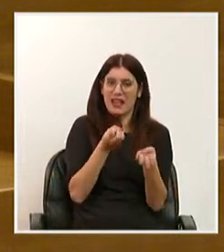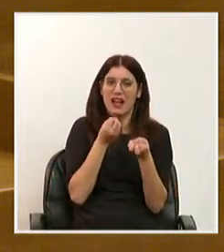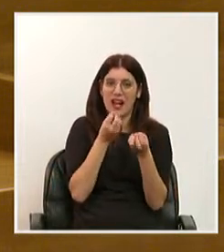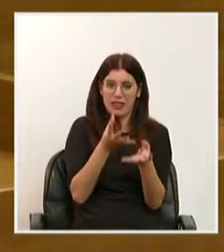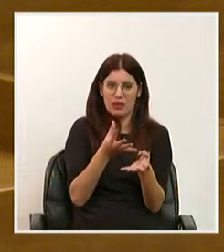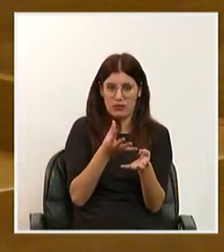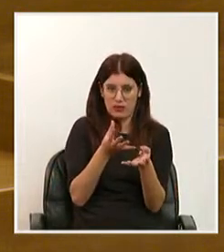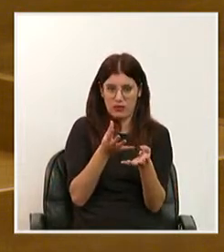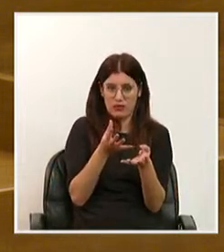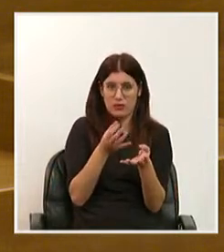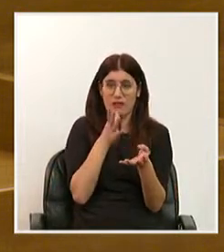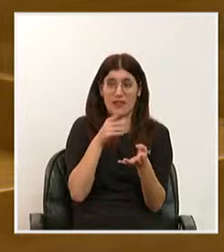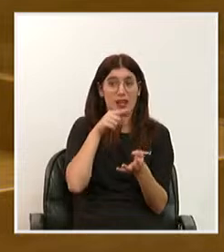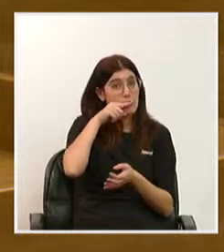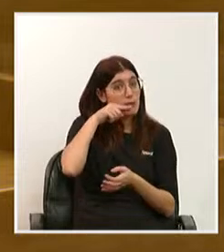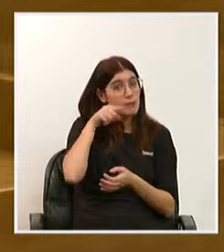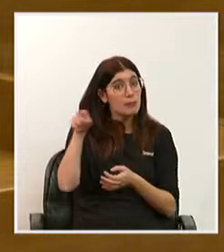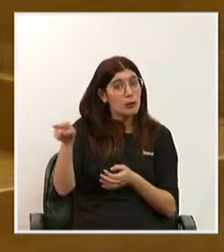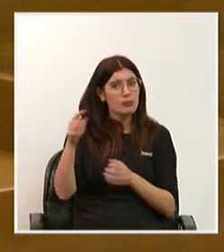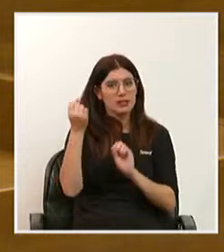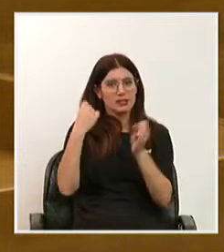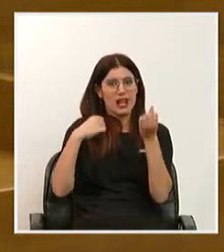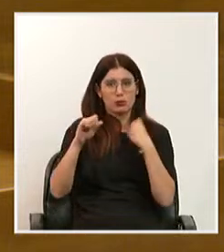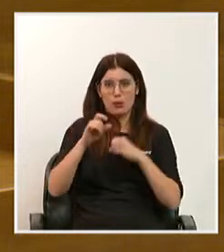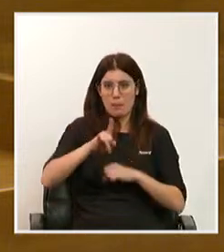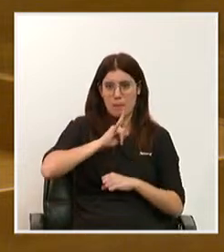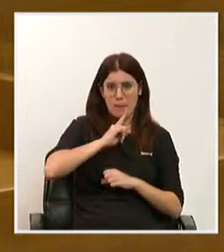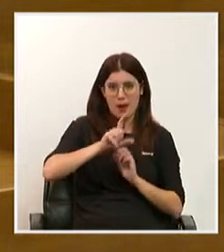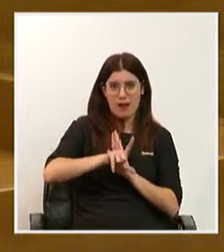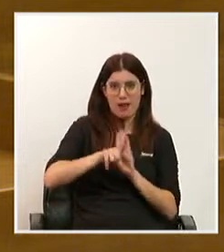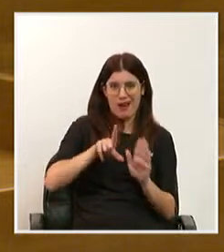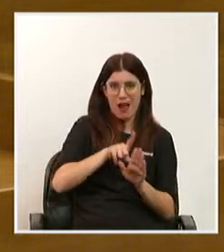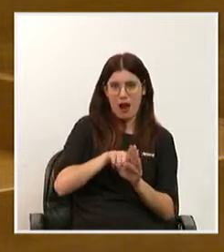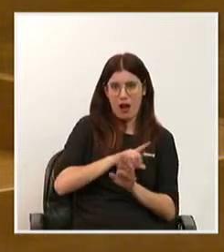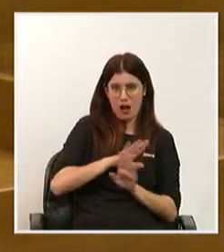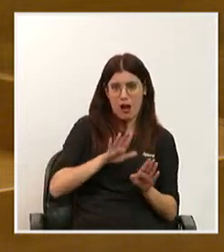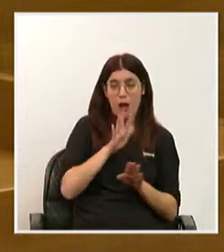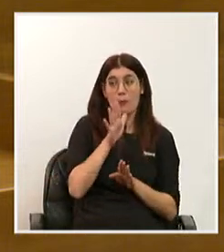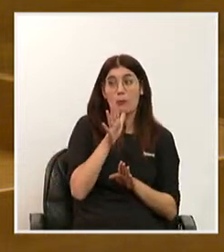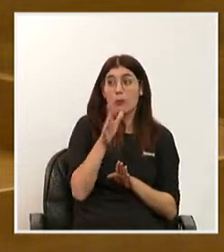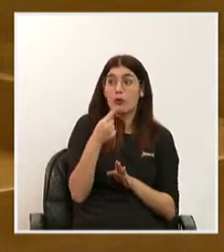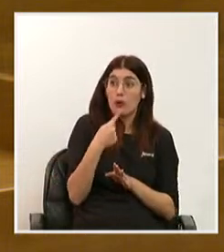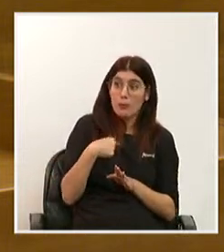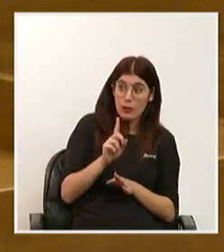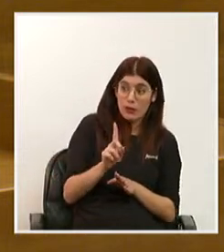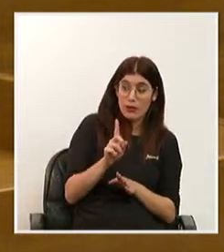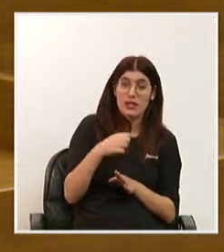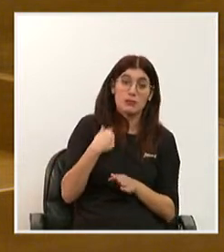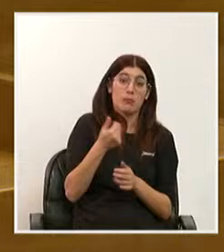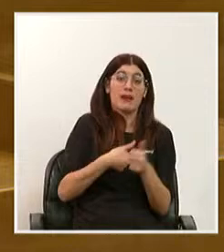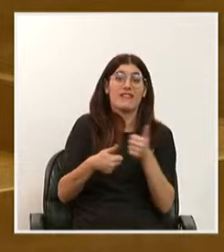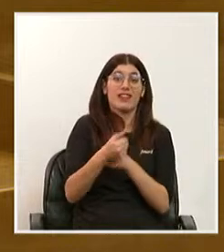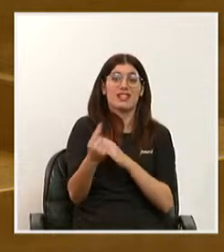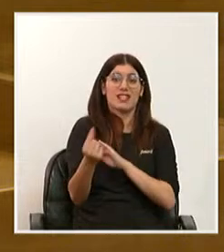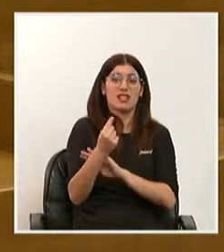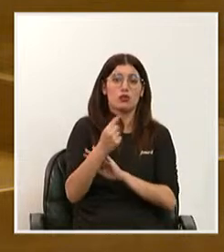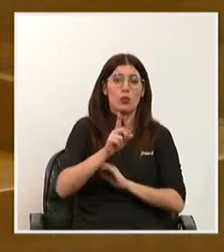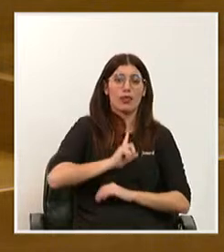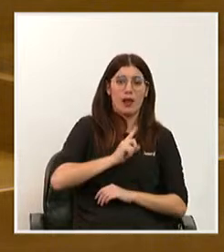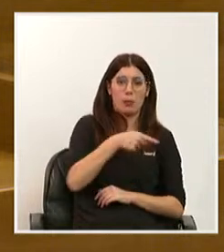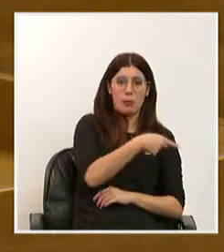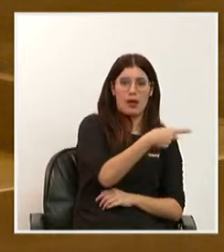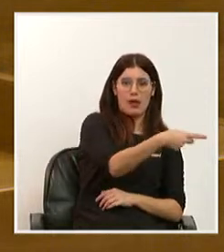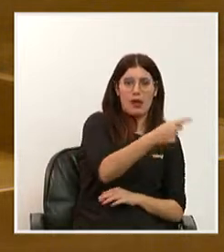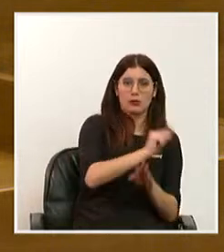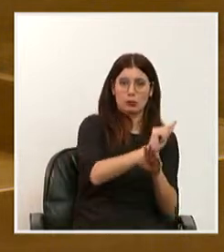donde compromís actuó de una forma totalmente ilegal Por qué será prefiere insultar a los diputados de